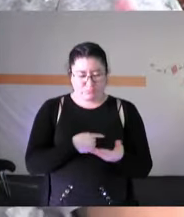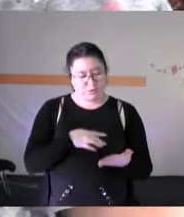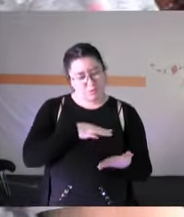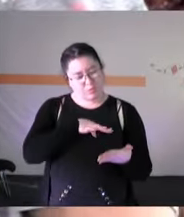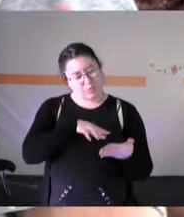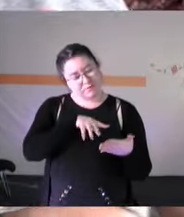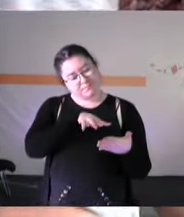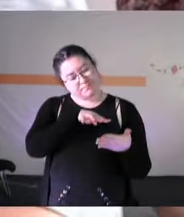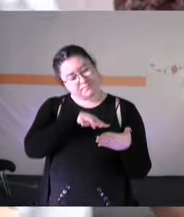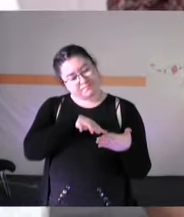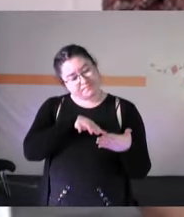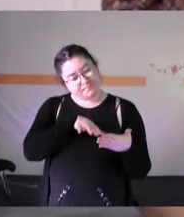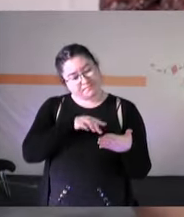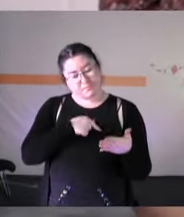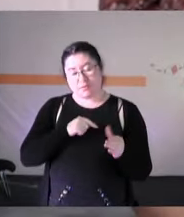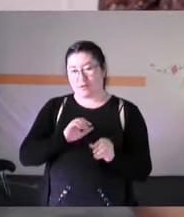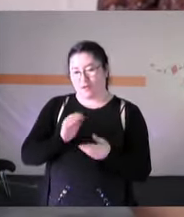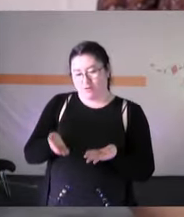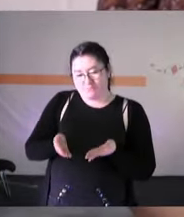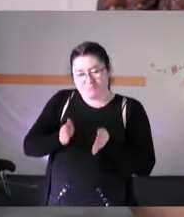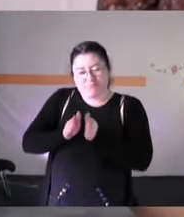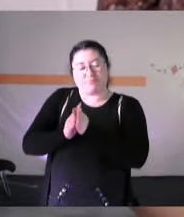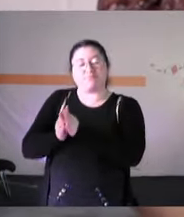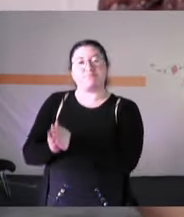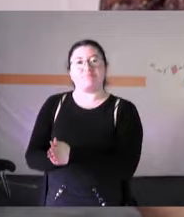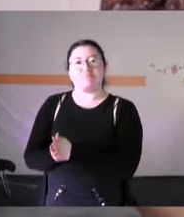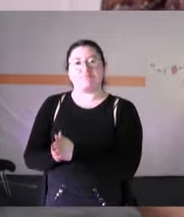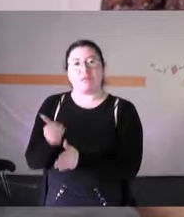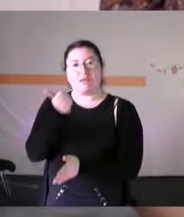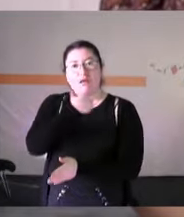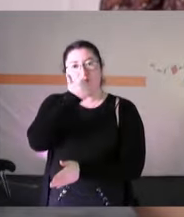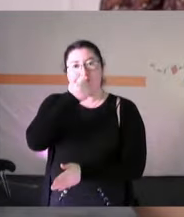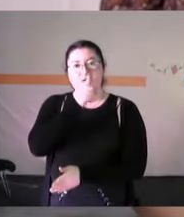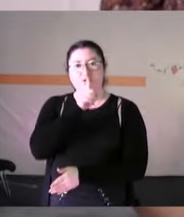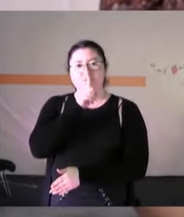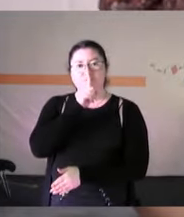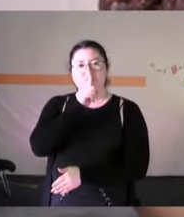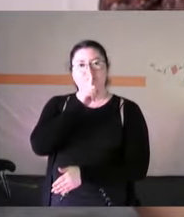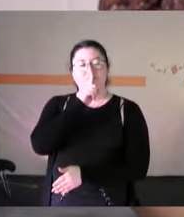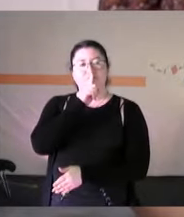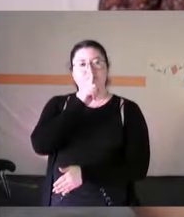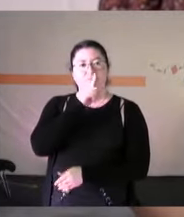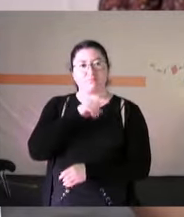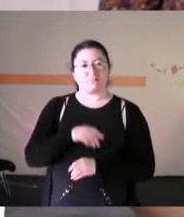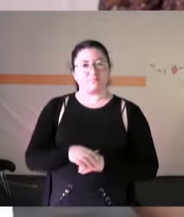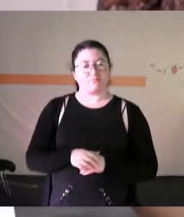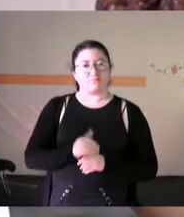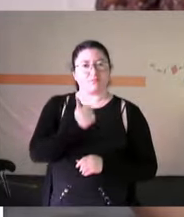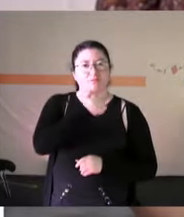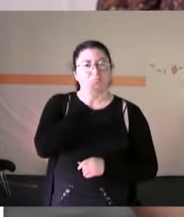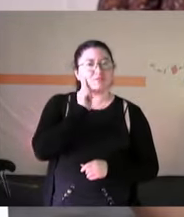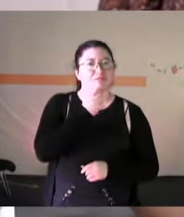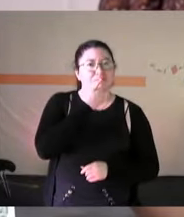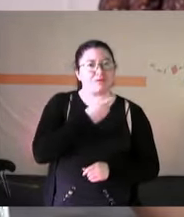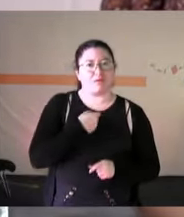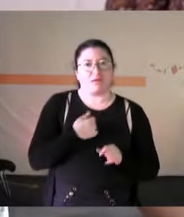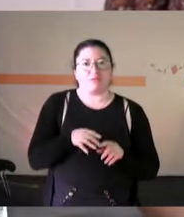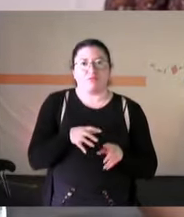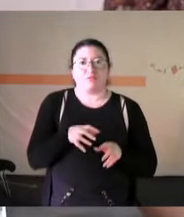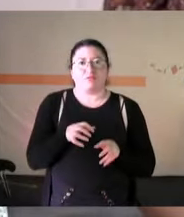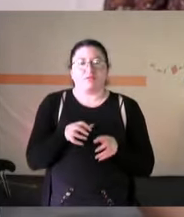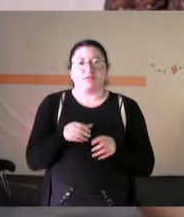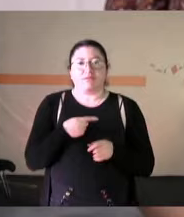cuento, todos mis alumnos se quedaron callados, callados. Y una niña me dijo, temblando,